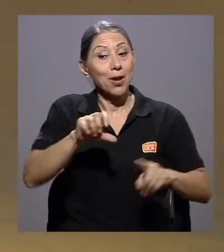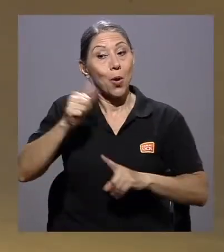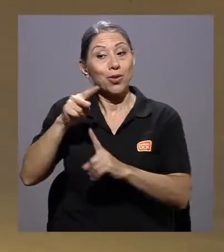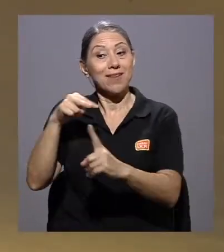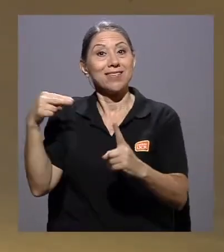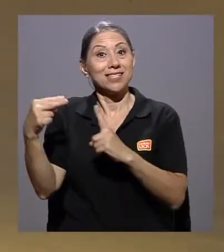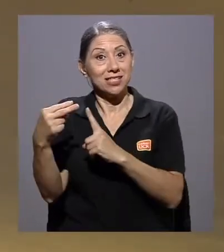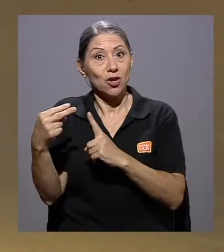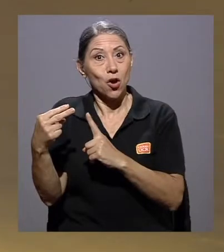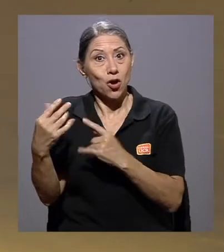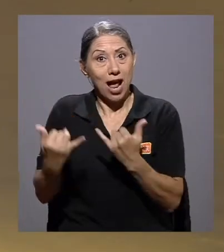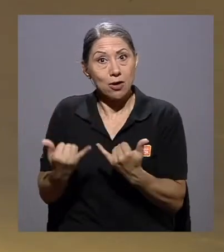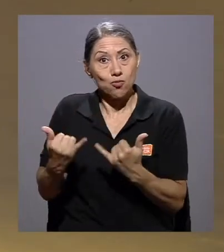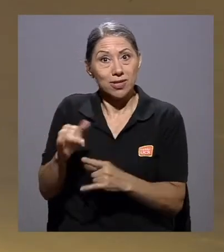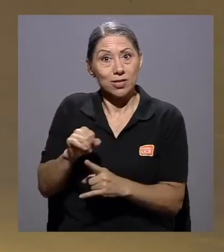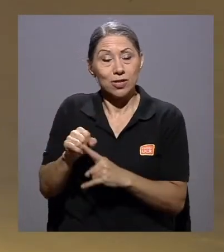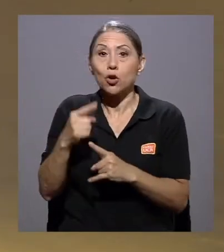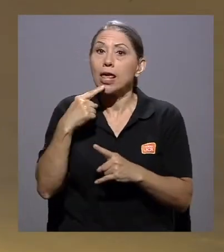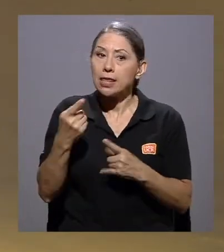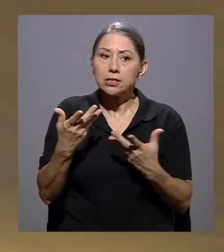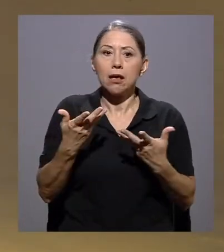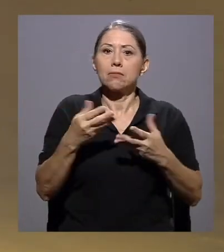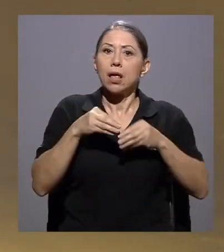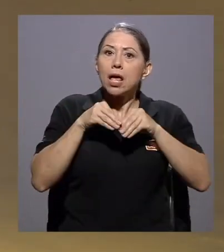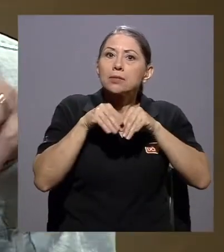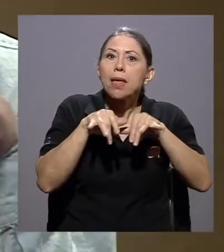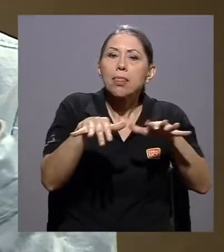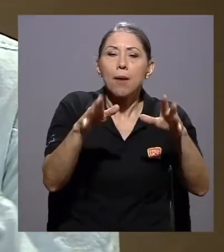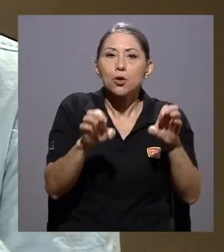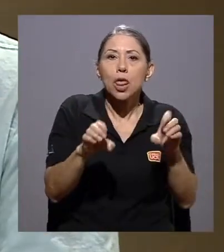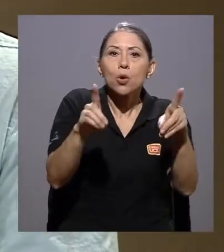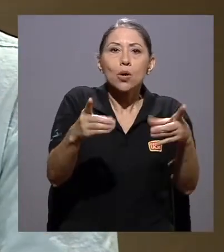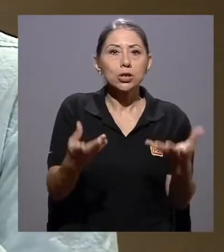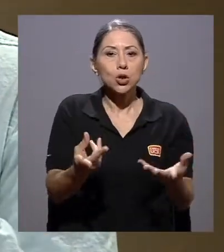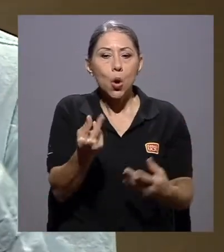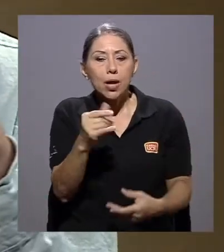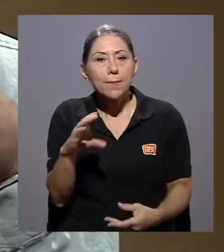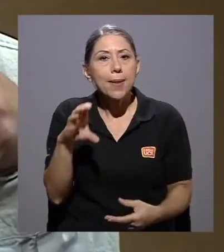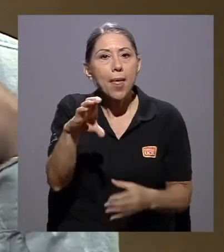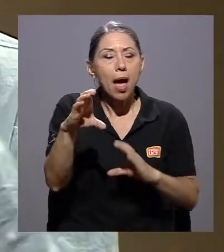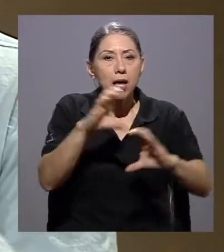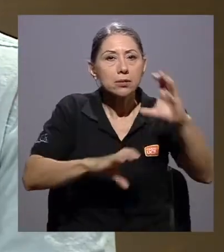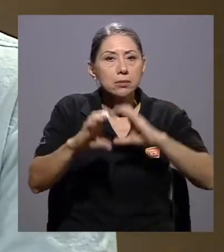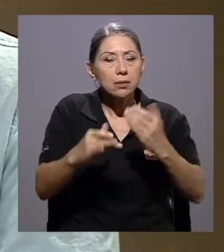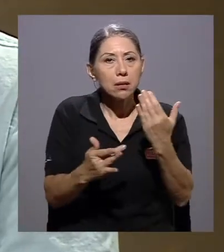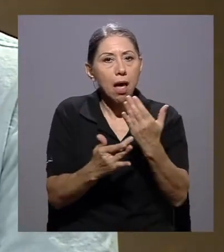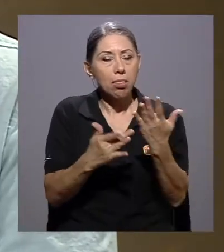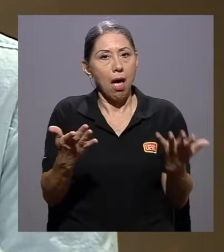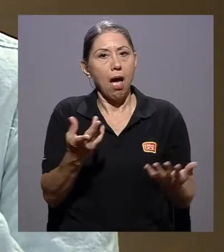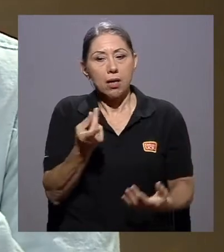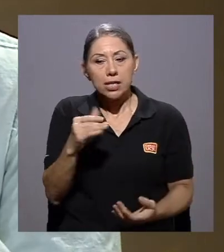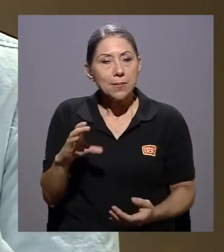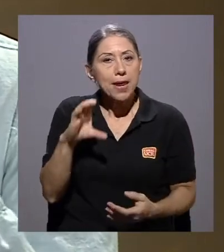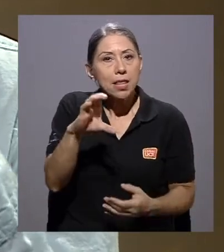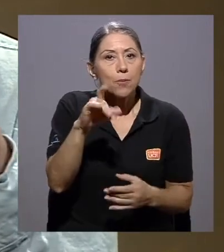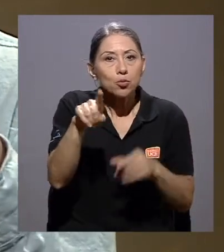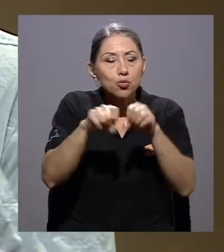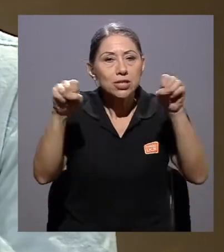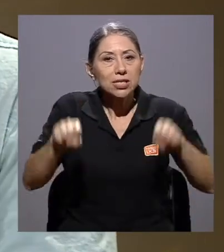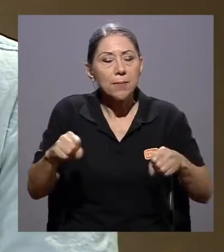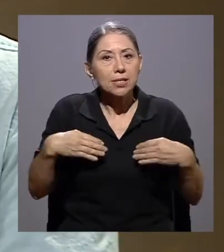dicho, expandamos la educación, invertamos en ciencia y tecnología, invertamos en un sistema de salud